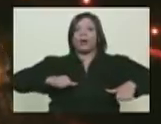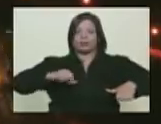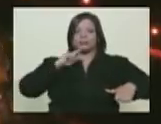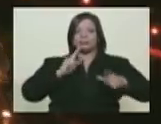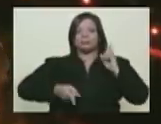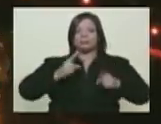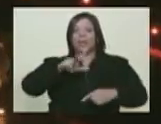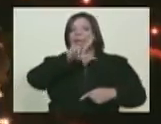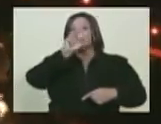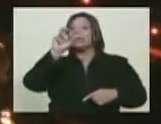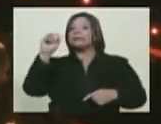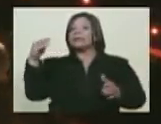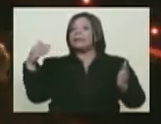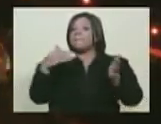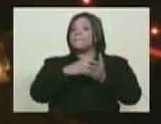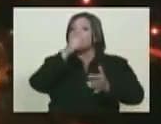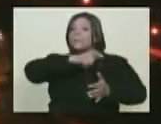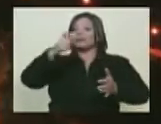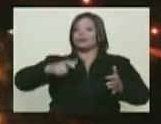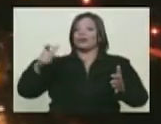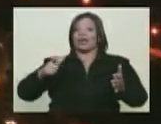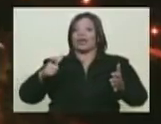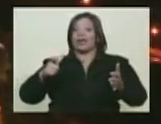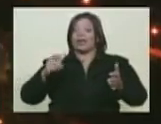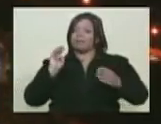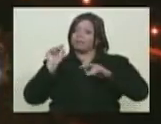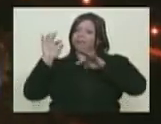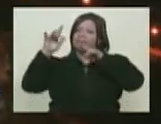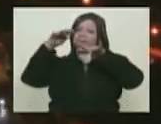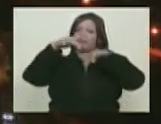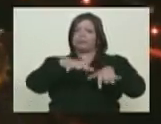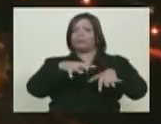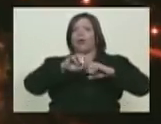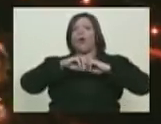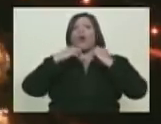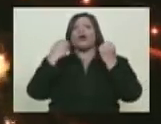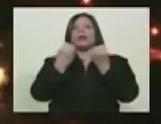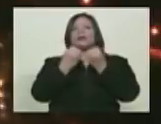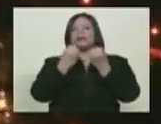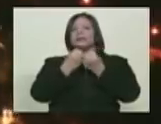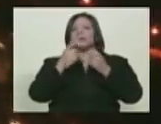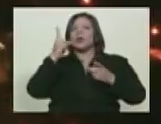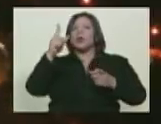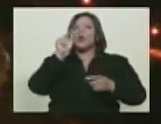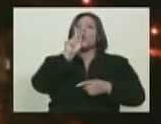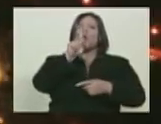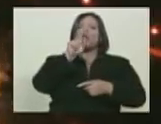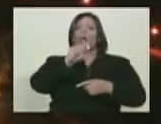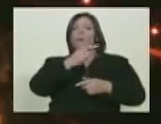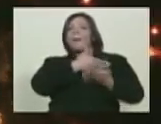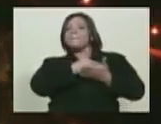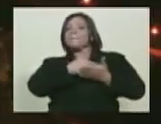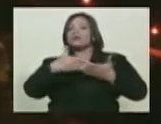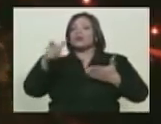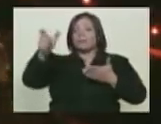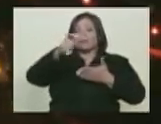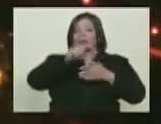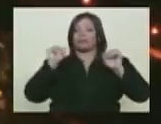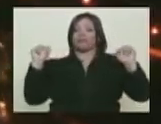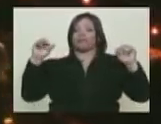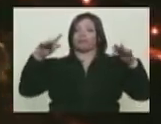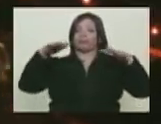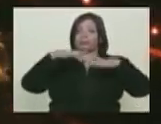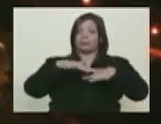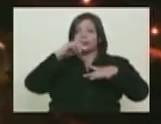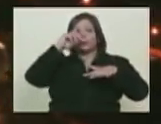sido 300.000 las personas que han acudido. La organización habla de 1,1 millones de personas. Luego